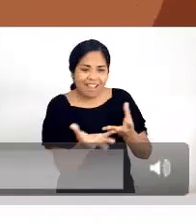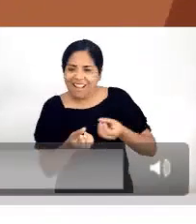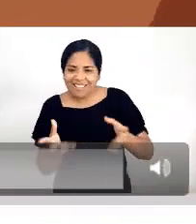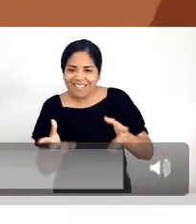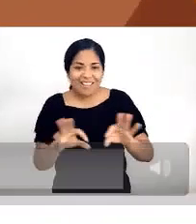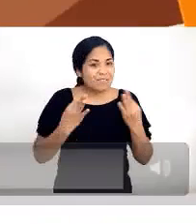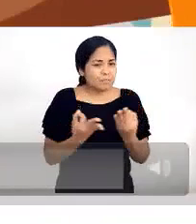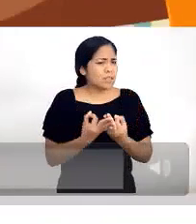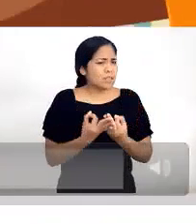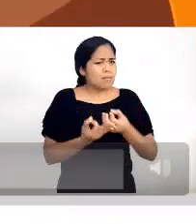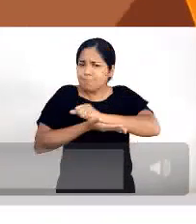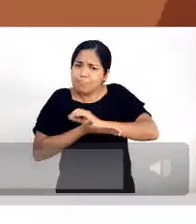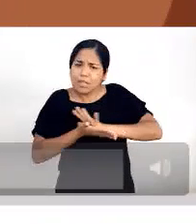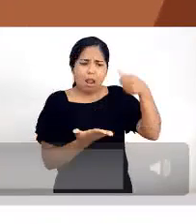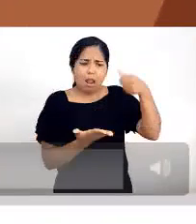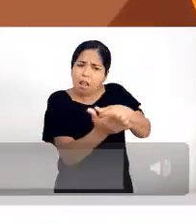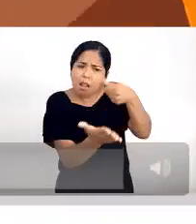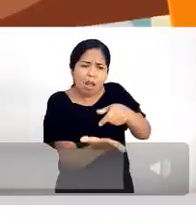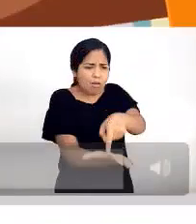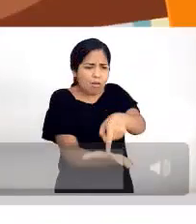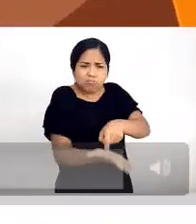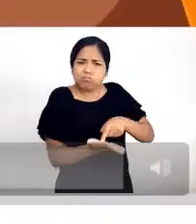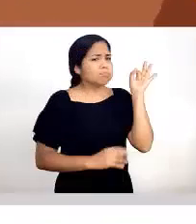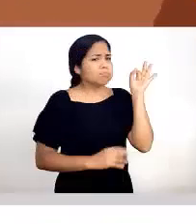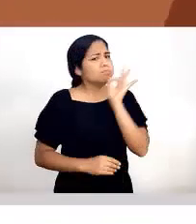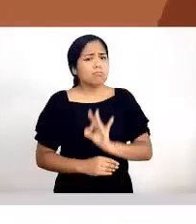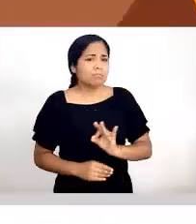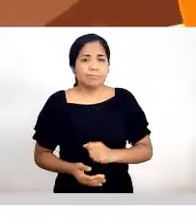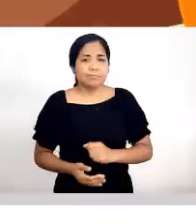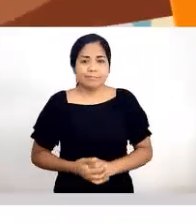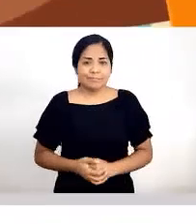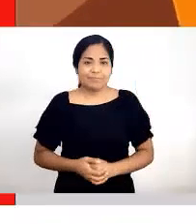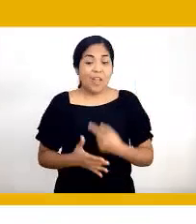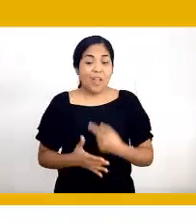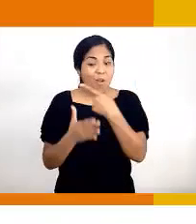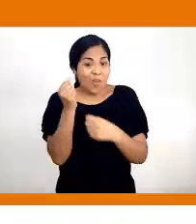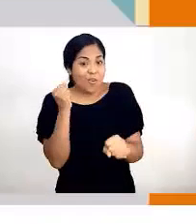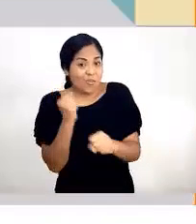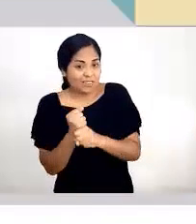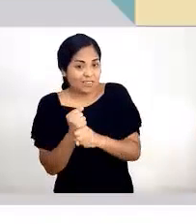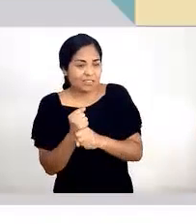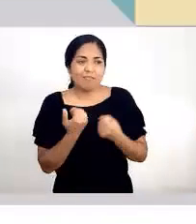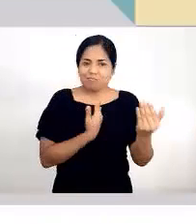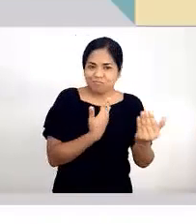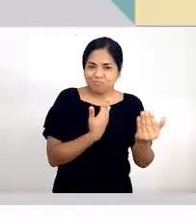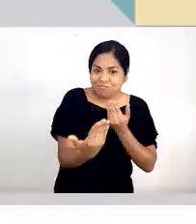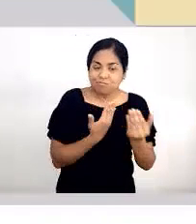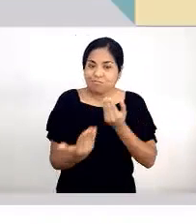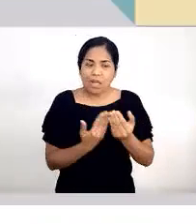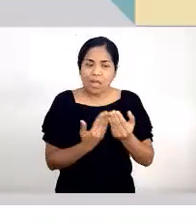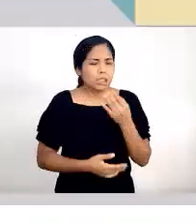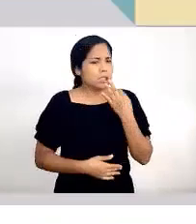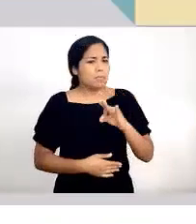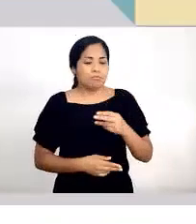Sí, aquí, para tu familia, es gratis. Nunca te pediremos favores ni dinero a cambio. ¡Confianza! Cuando nos comuniquemos